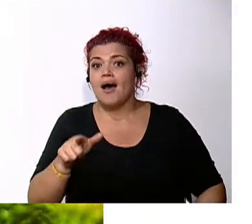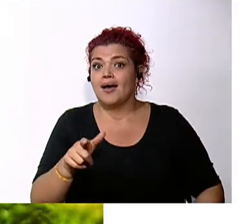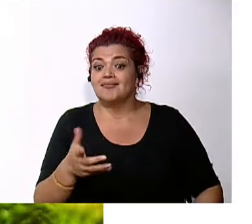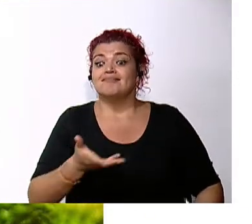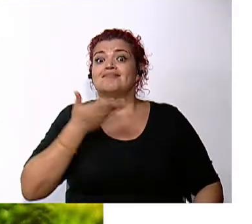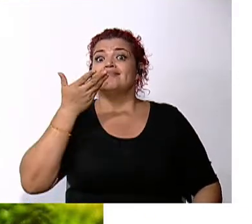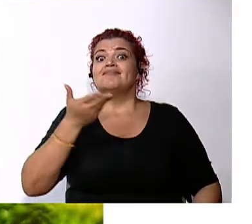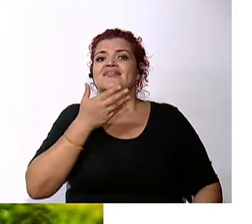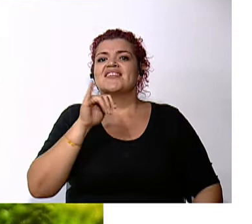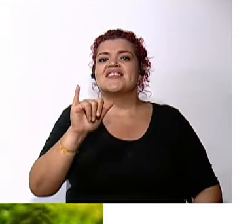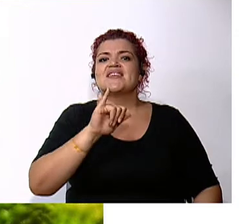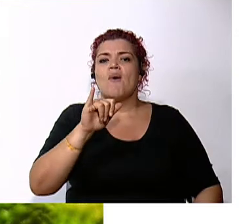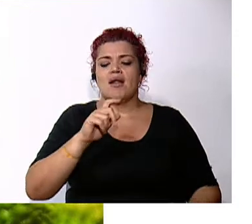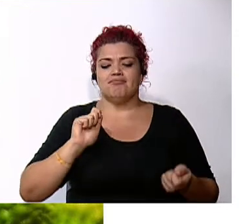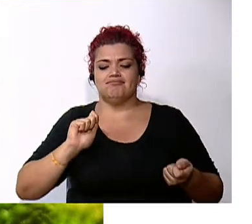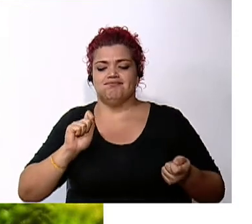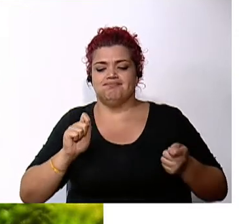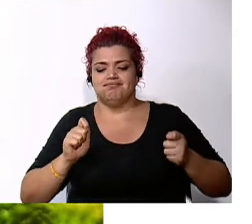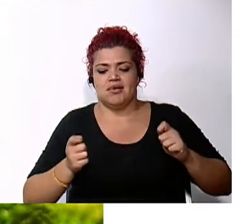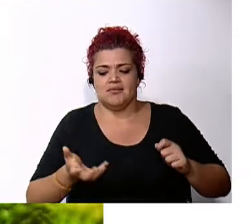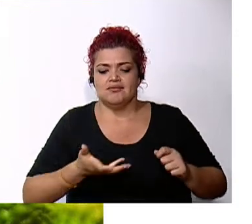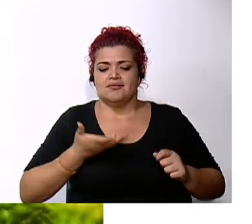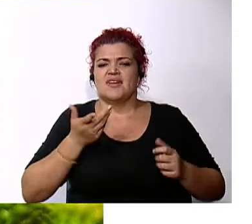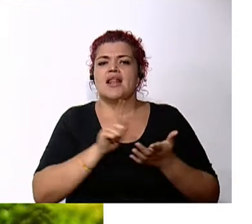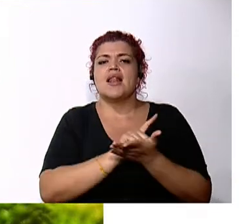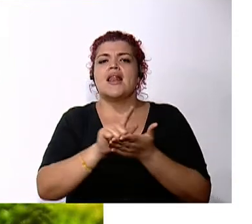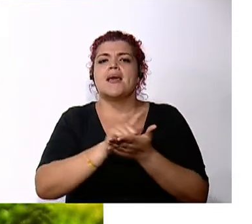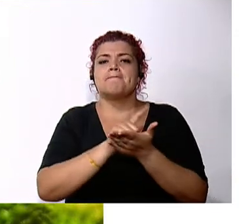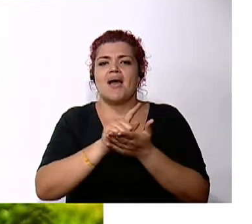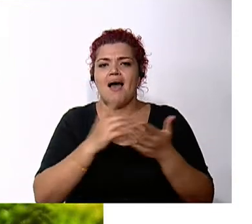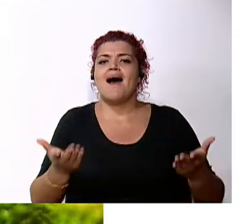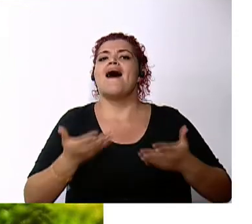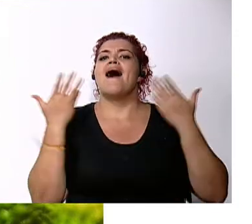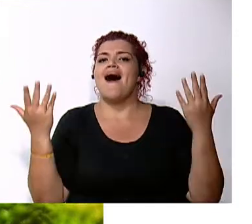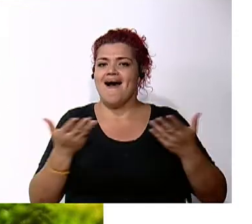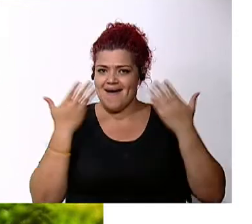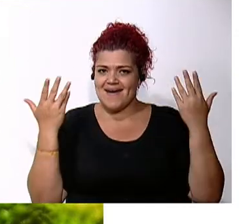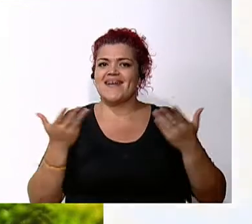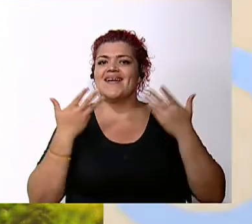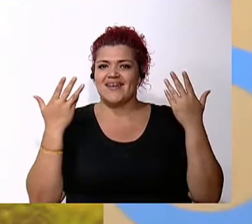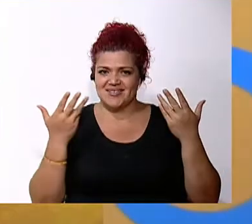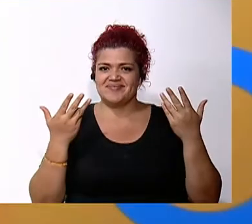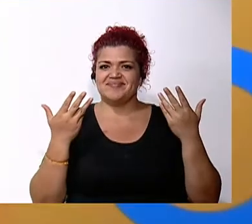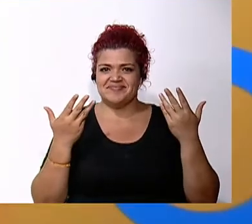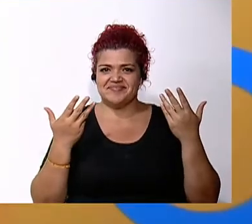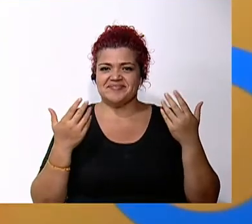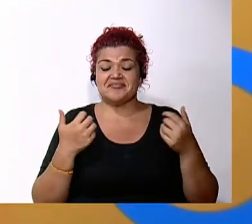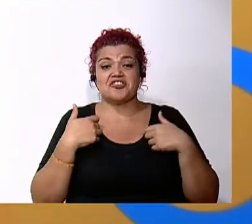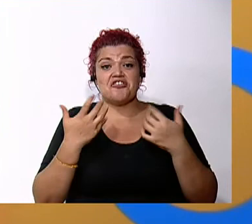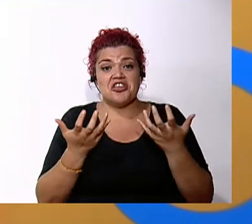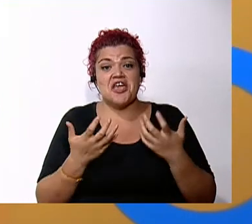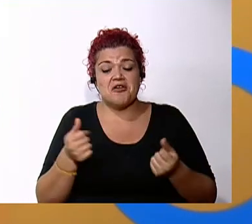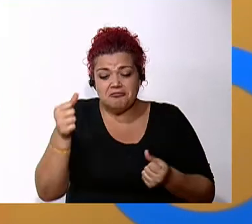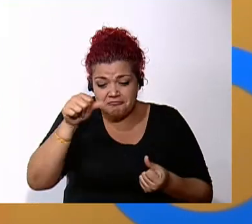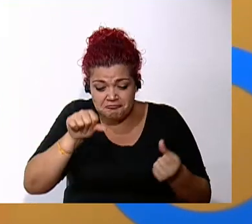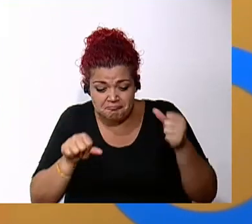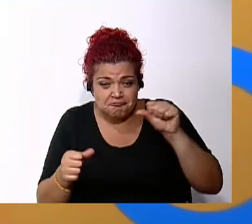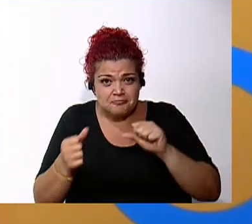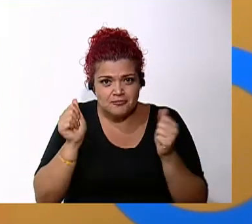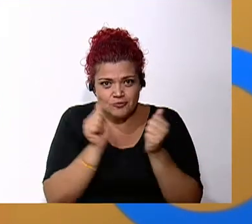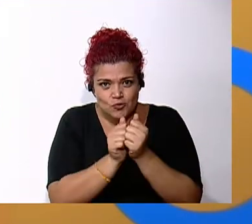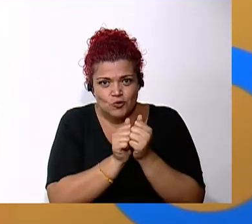hacen exactamente lo mismo. Muy bien. Hoy quiero hacer un experimento con